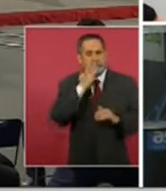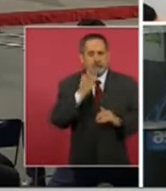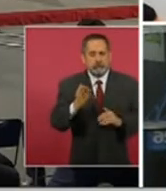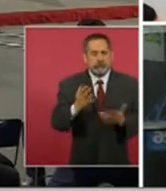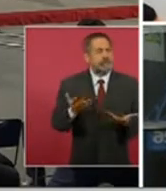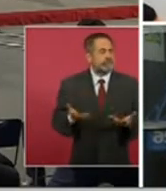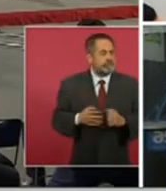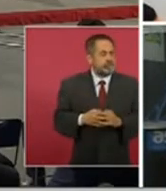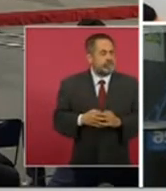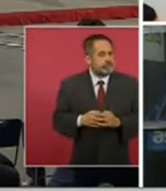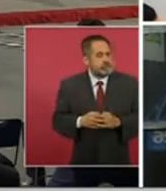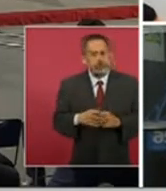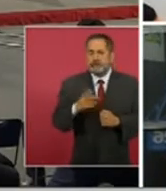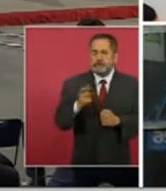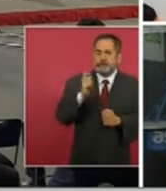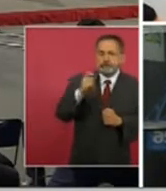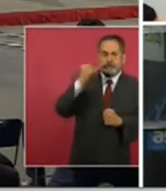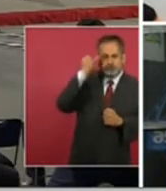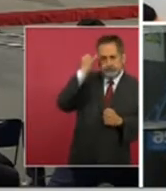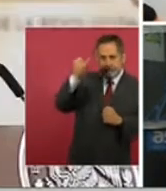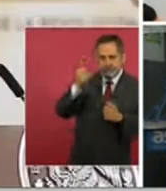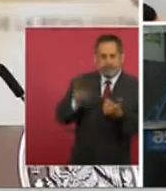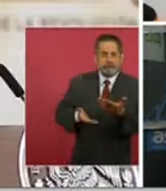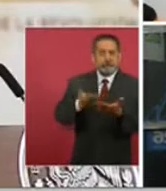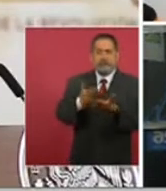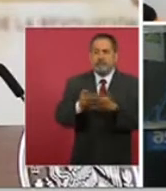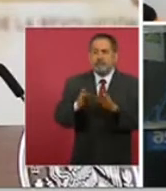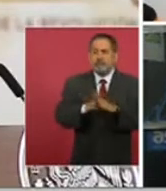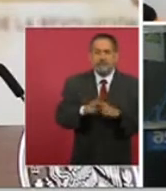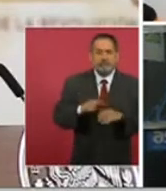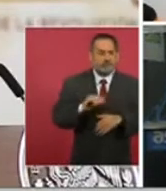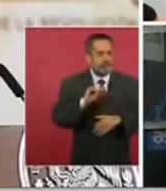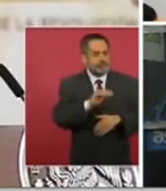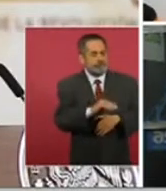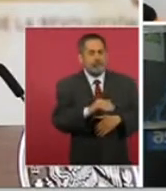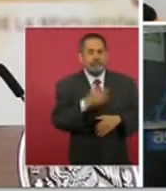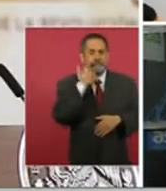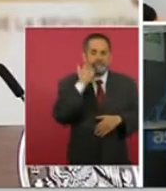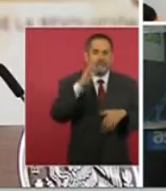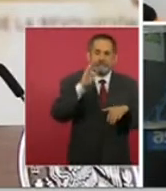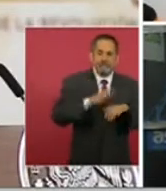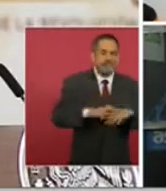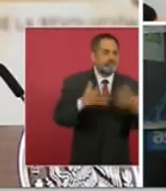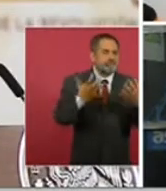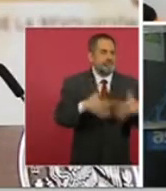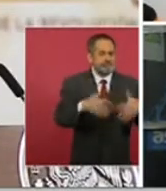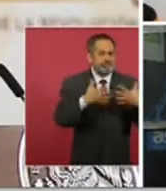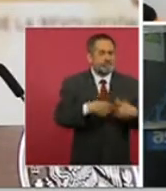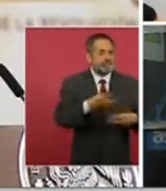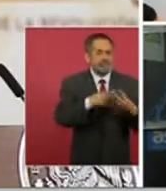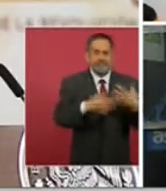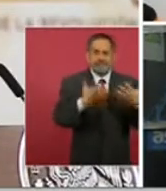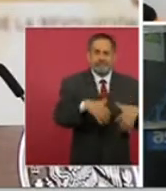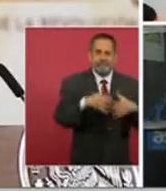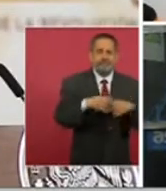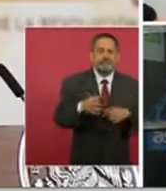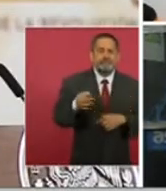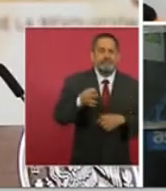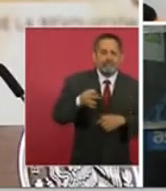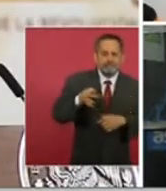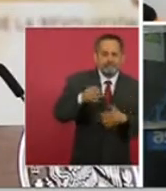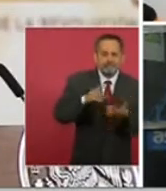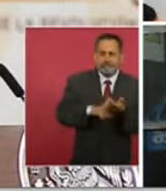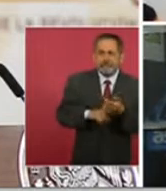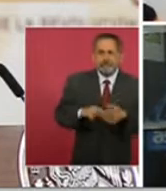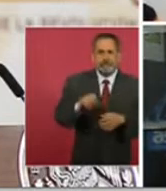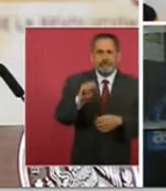ahorita explicamos qué es lo que pasa. Pero retomando la analogía del boxeo, pues ya en el round 11-12 es cuando nos quieren de alguna manera ayudar, pero el problema es